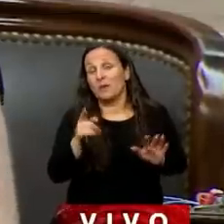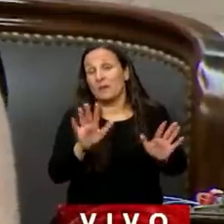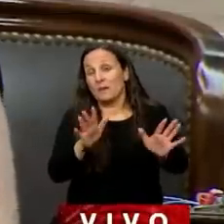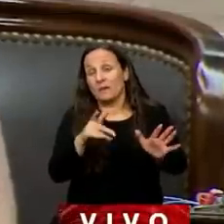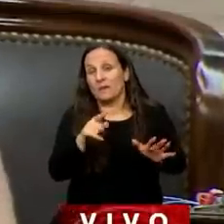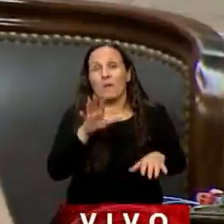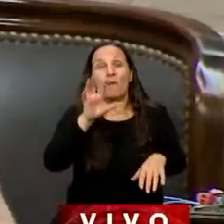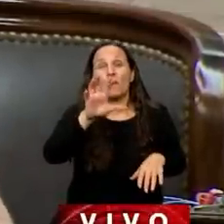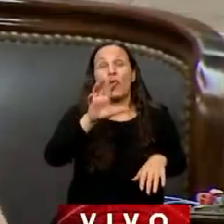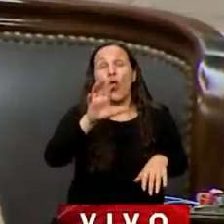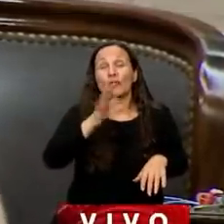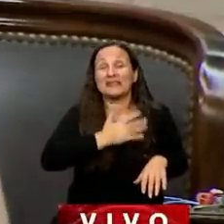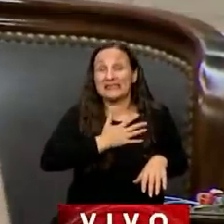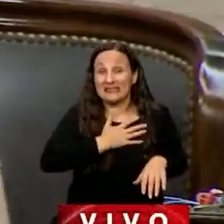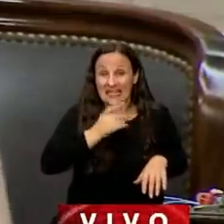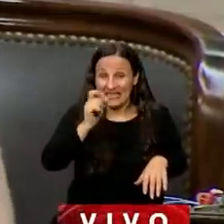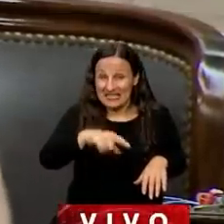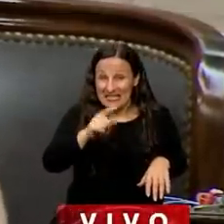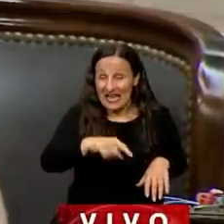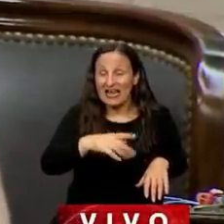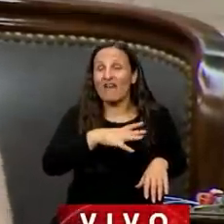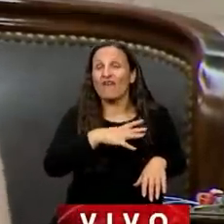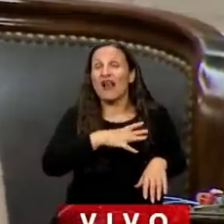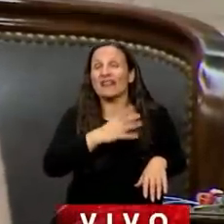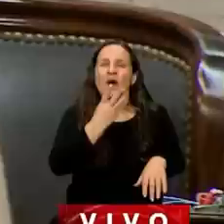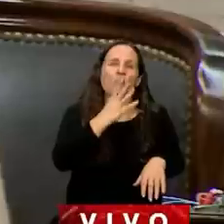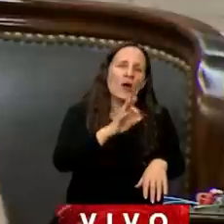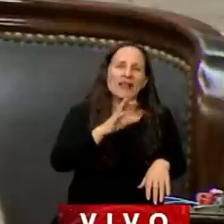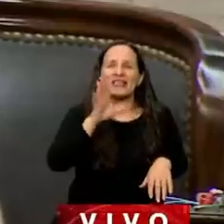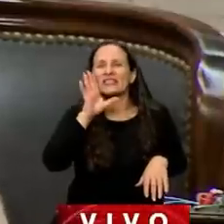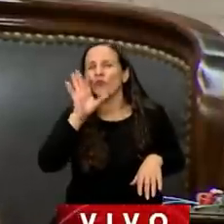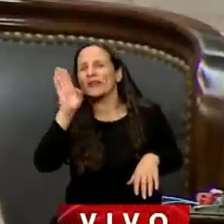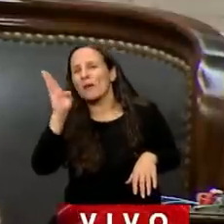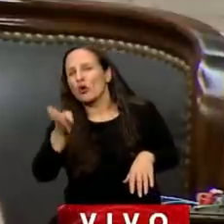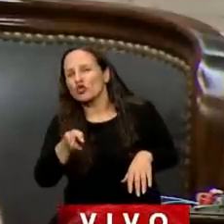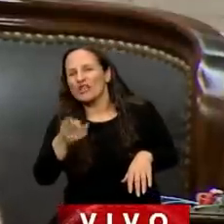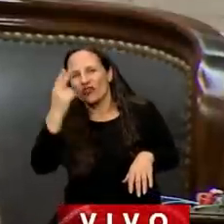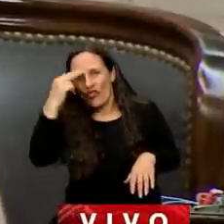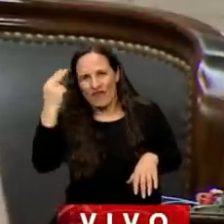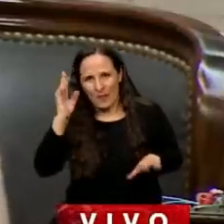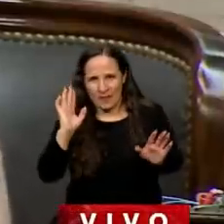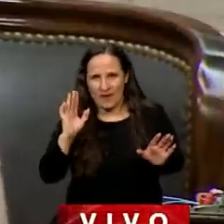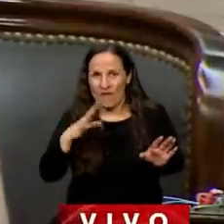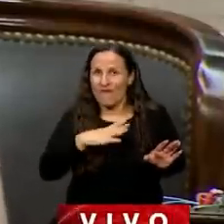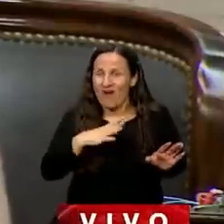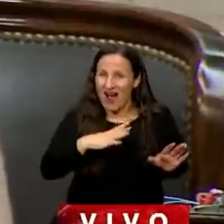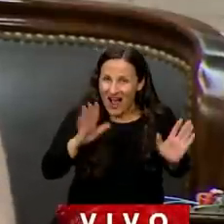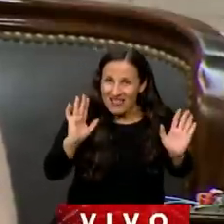en nuestra provincia hay un déficit de 40 y 50% de enfermeros por